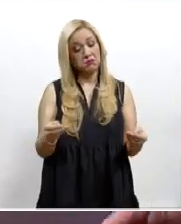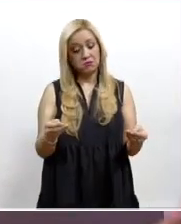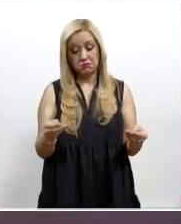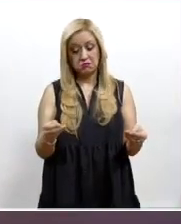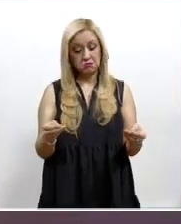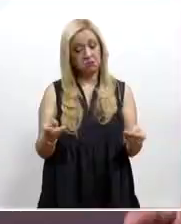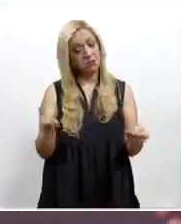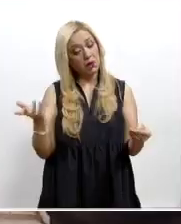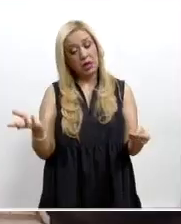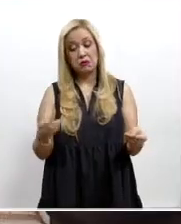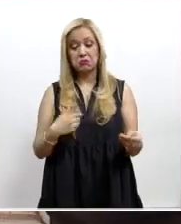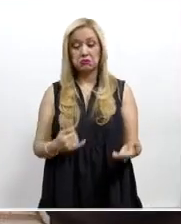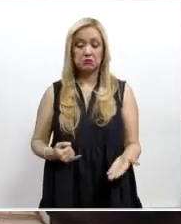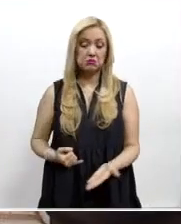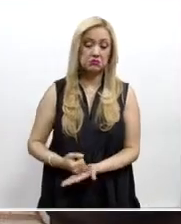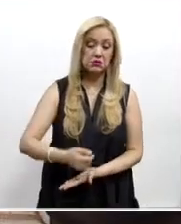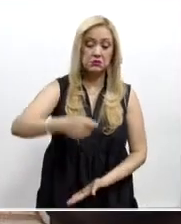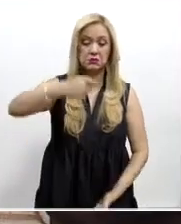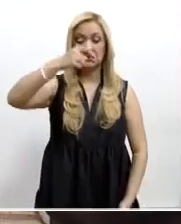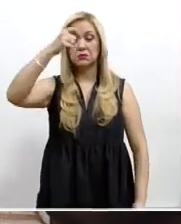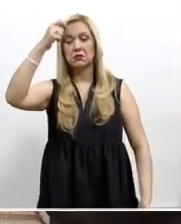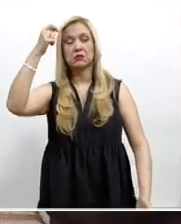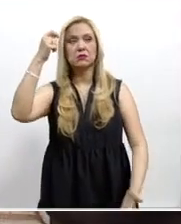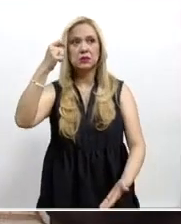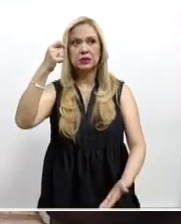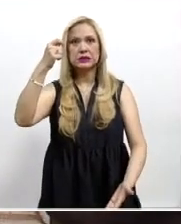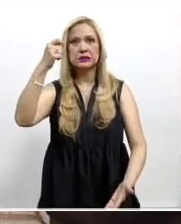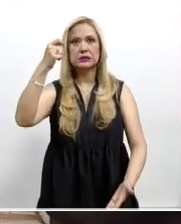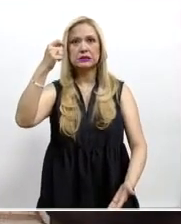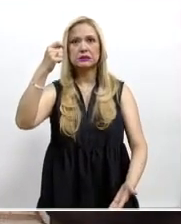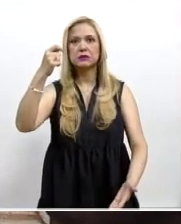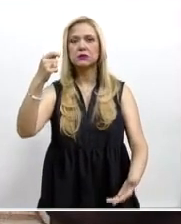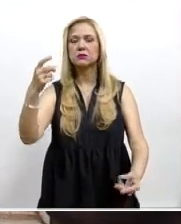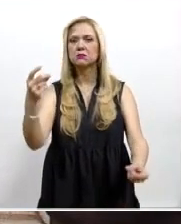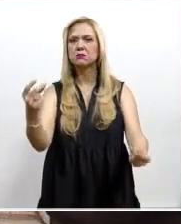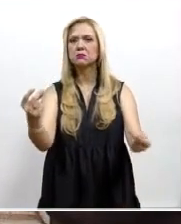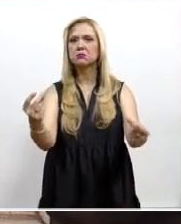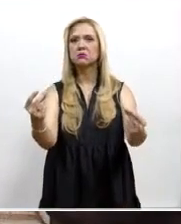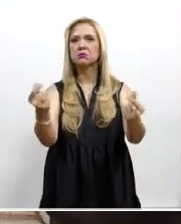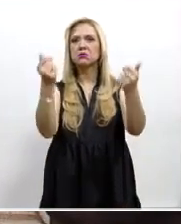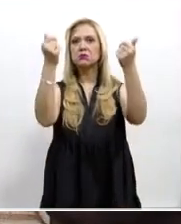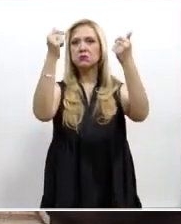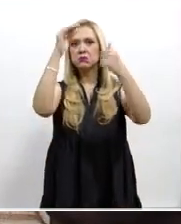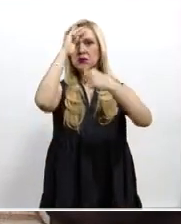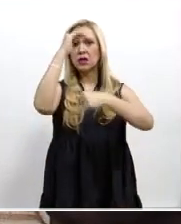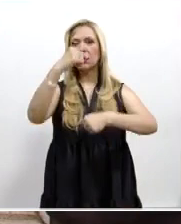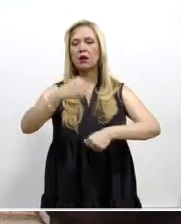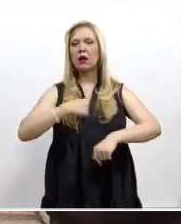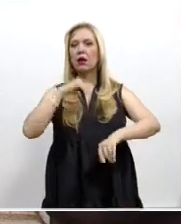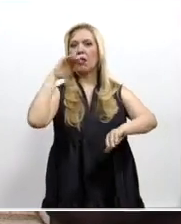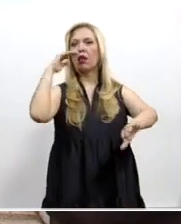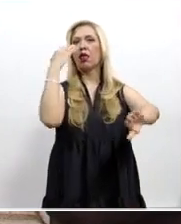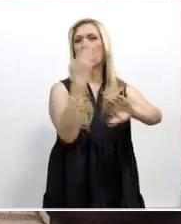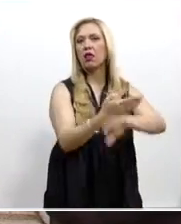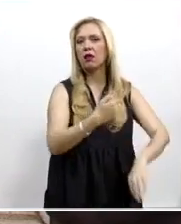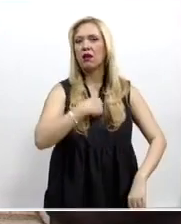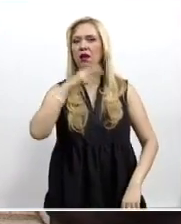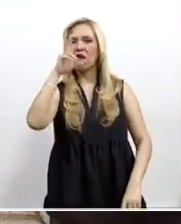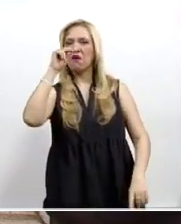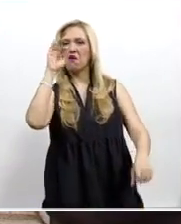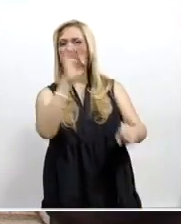una determinada corriente ideológica, una determinada, en automático se nos asume como que somos opositores o como que